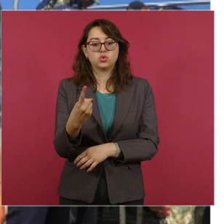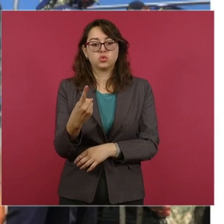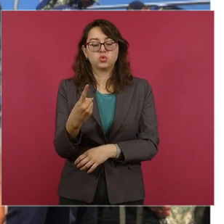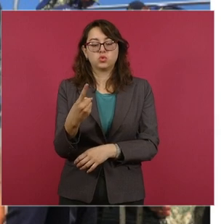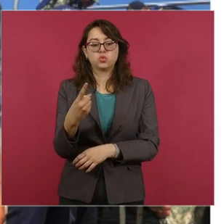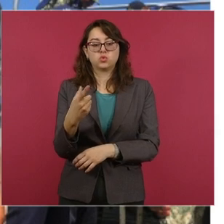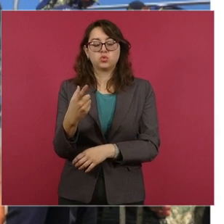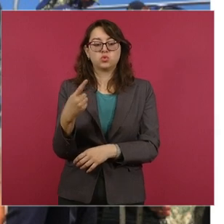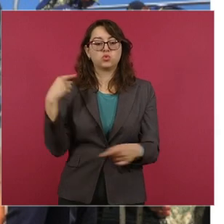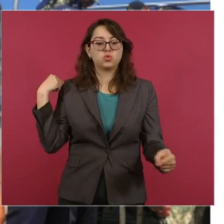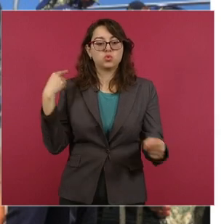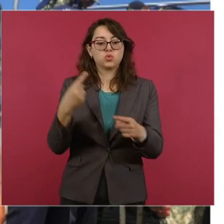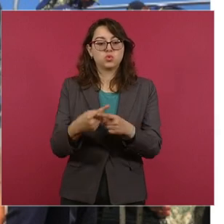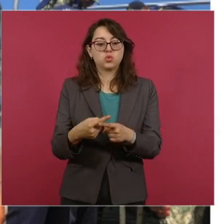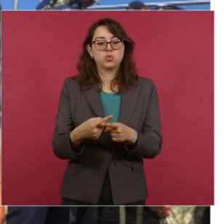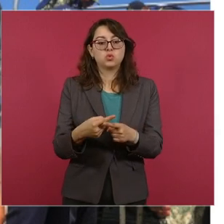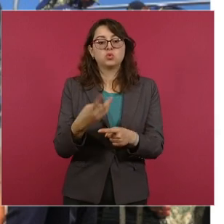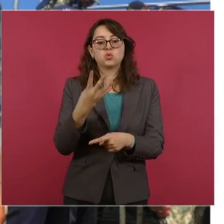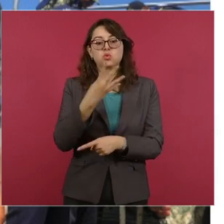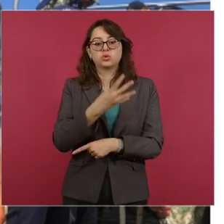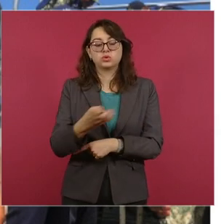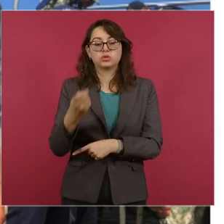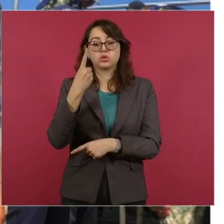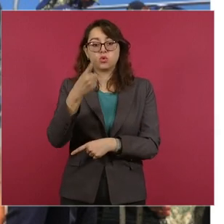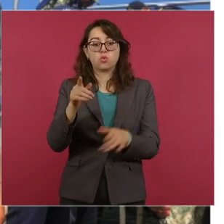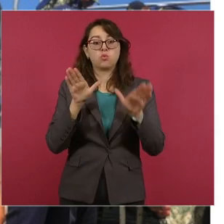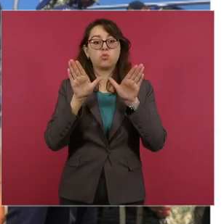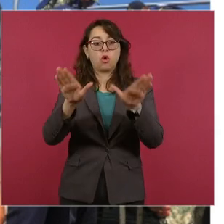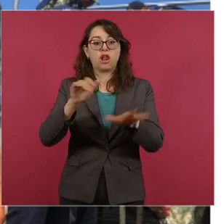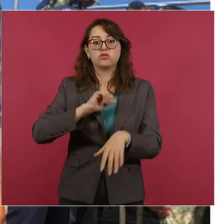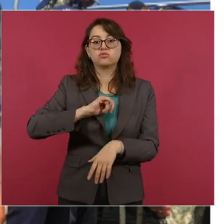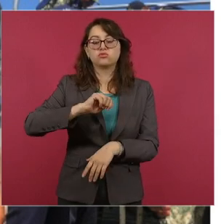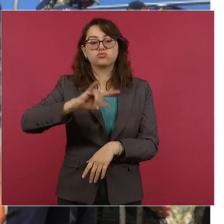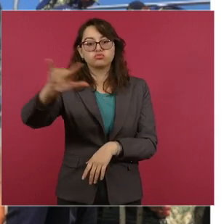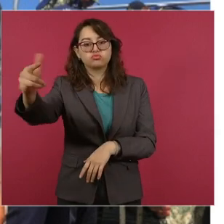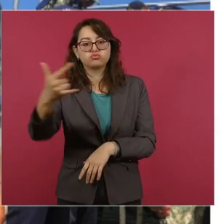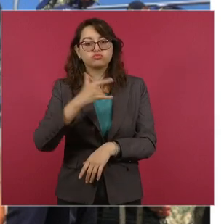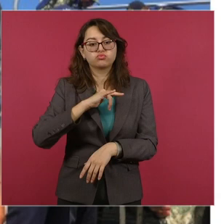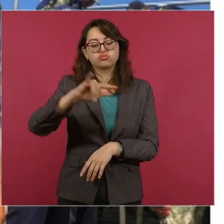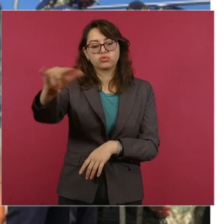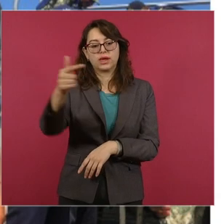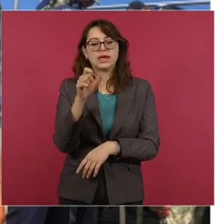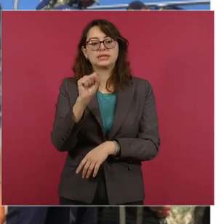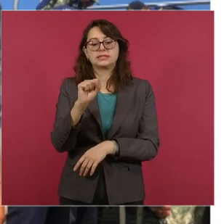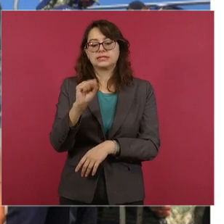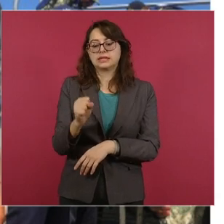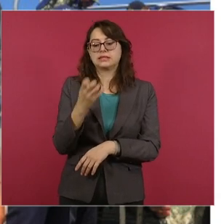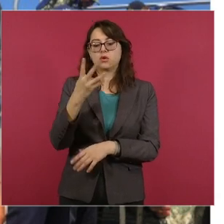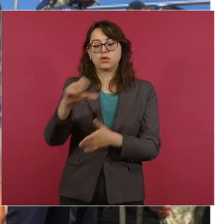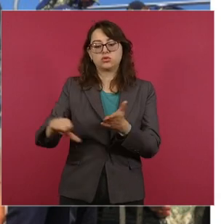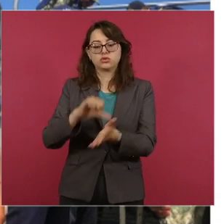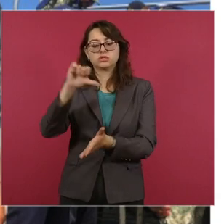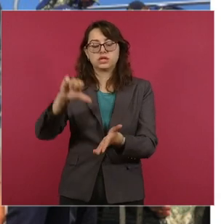las aeronaves, 401 vuelos, 64 centros de acopio,